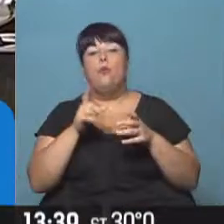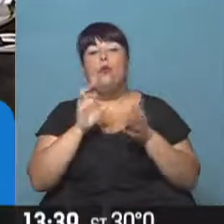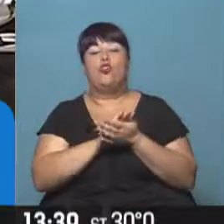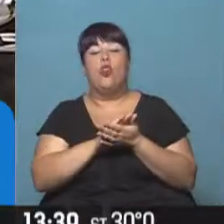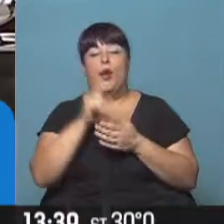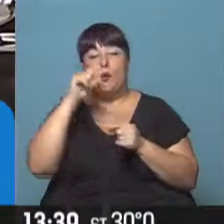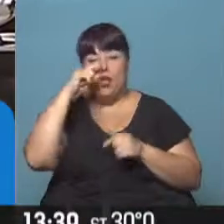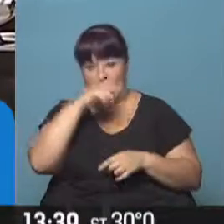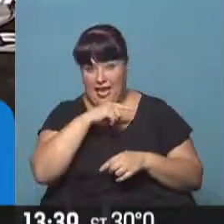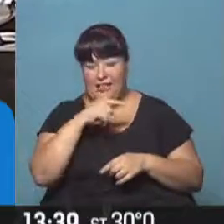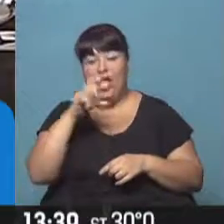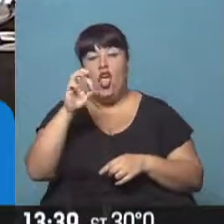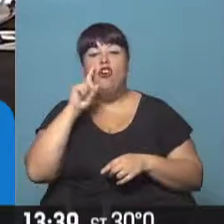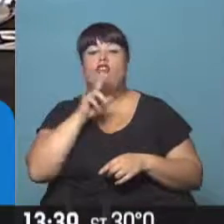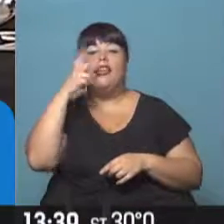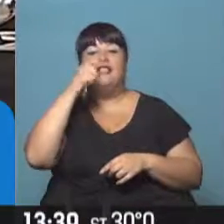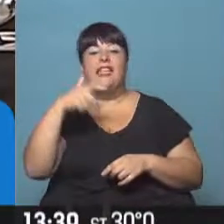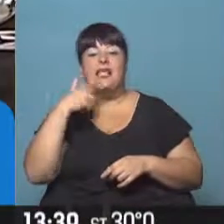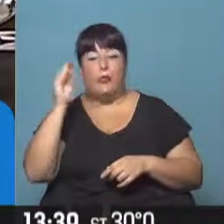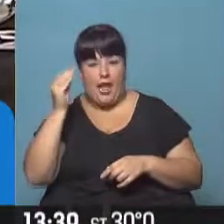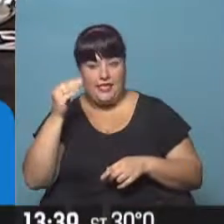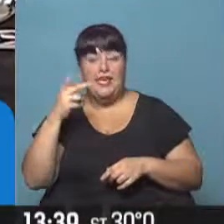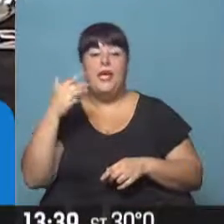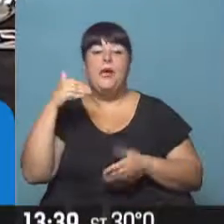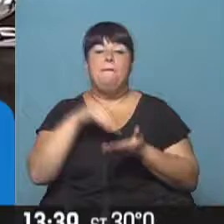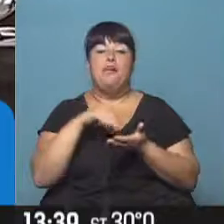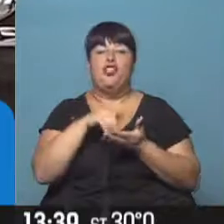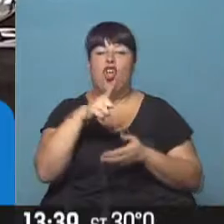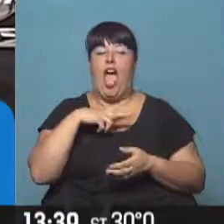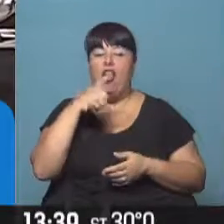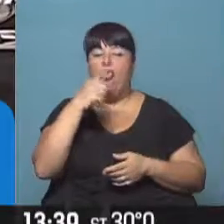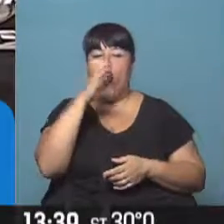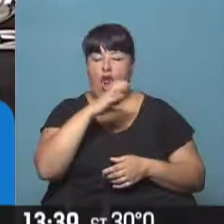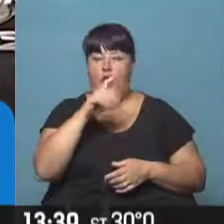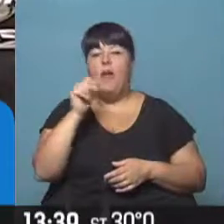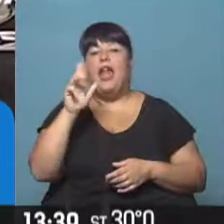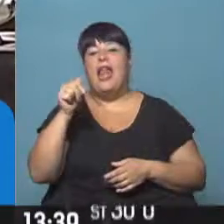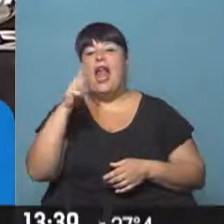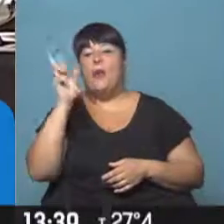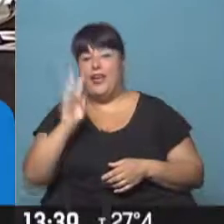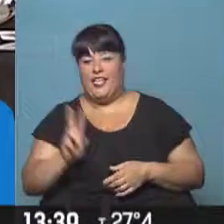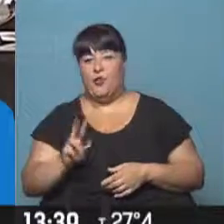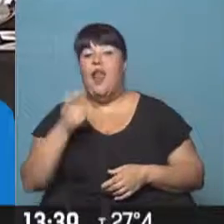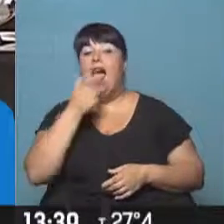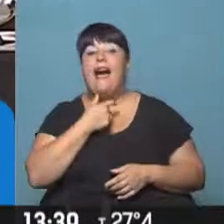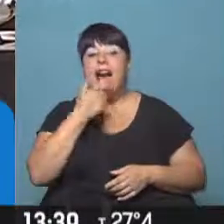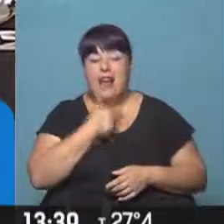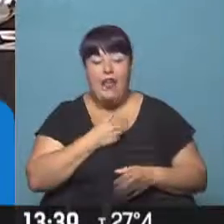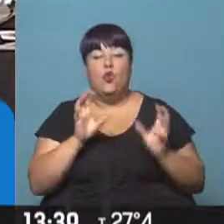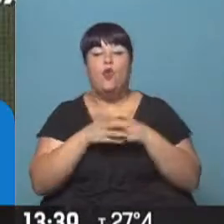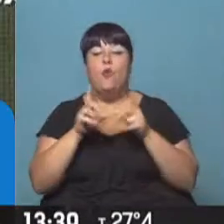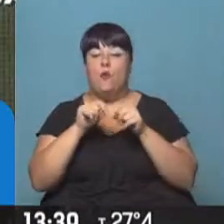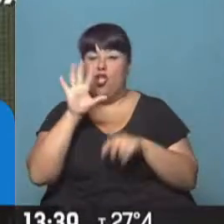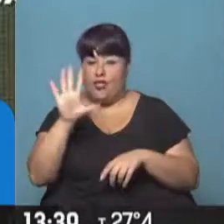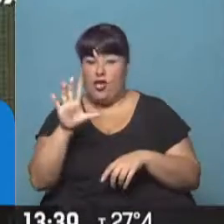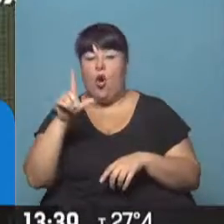del Grupo 7 con Corinthians de Brasil, Millonarios de Colombia y Deportivo Lara de Venezuela. Racing en el Grupo 5